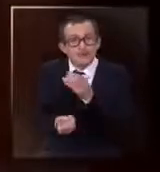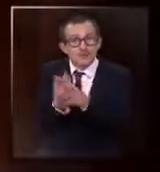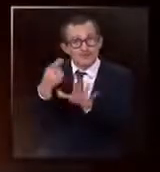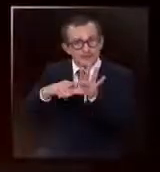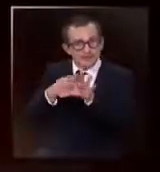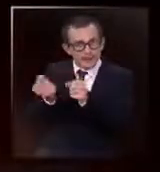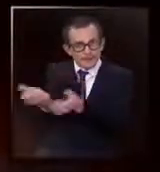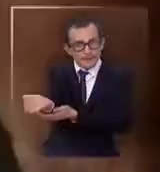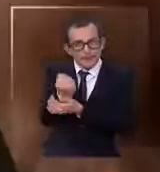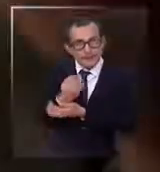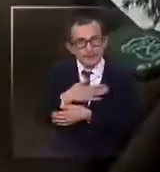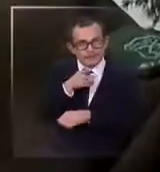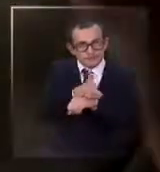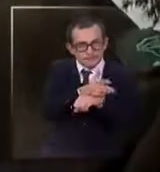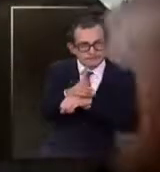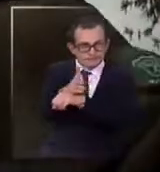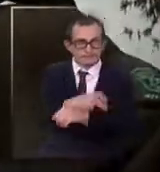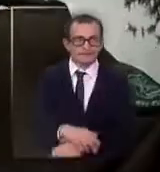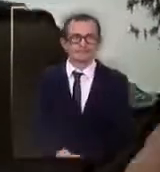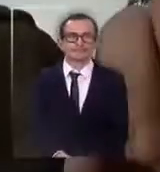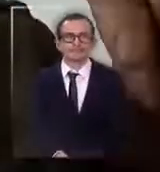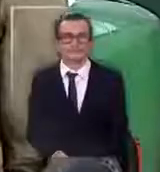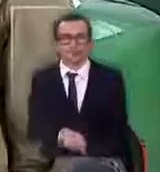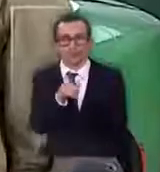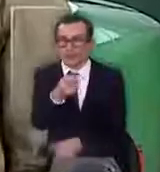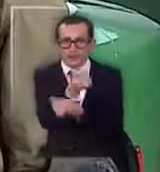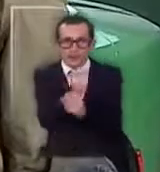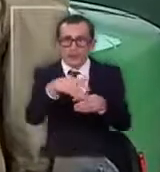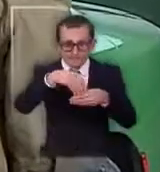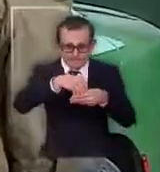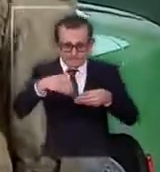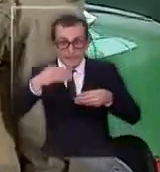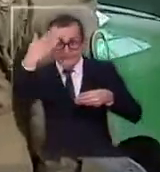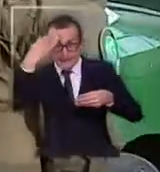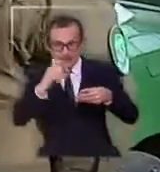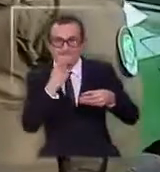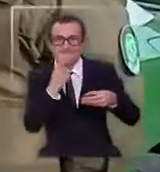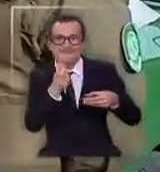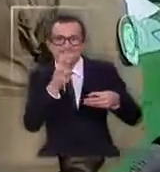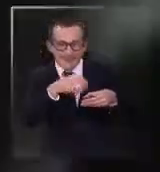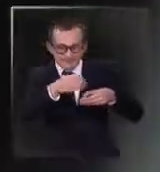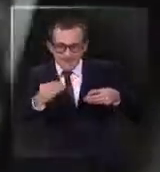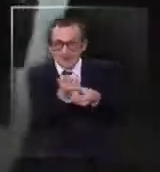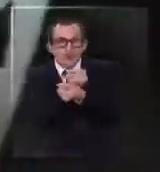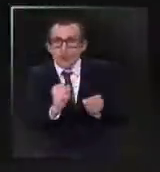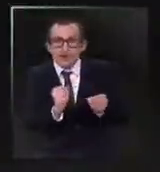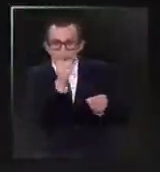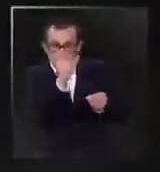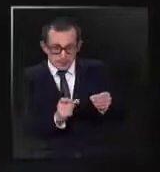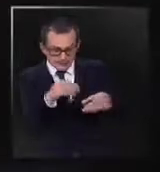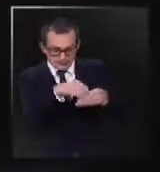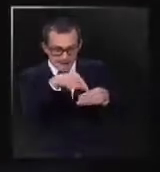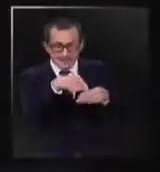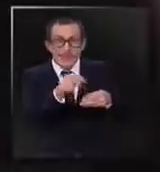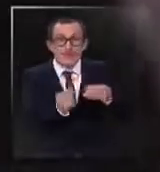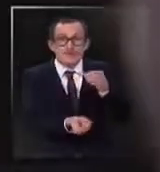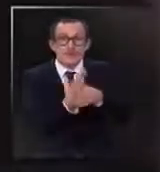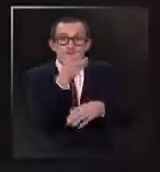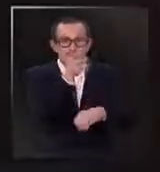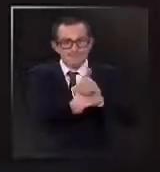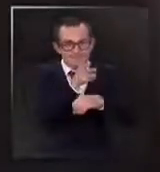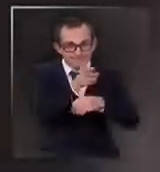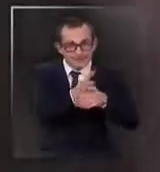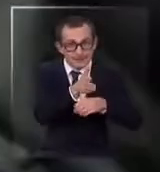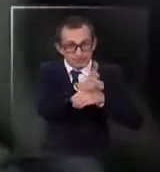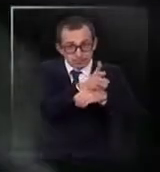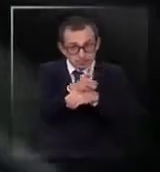no puede manipularla, no puede extraer la batería, no puede sacar la tarjeta de memoria. Y esto es analizada por la